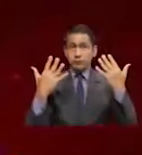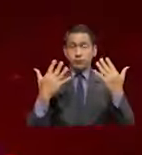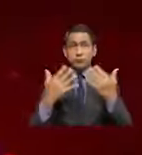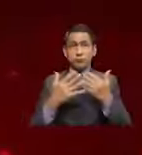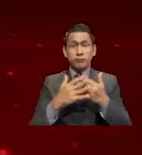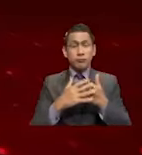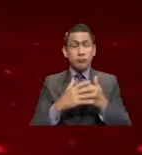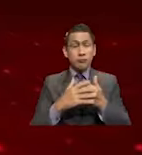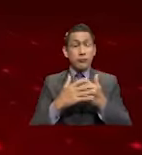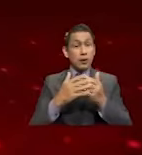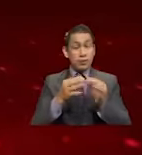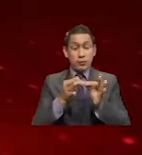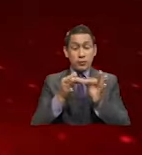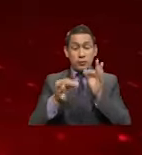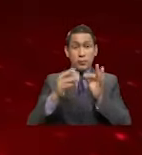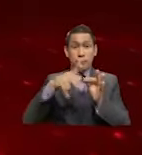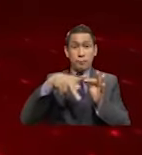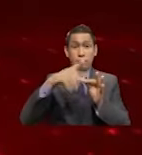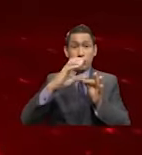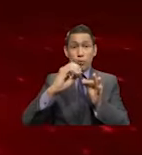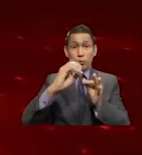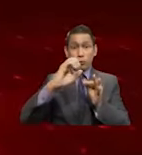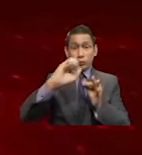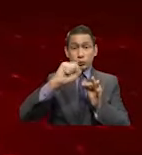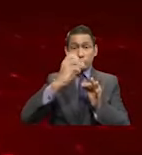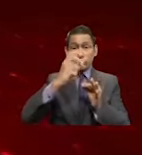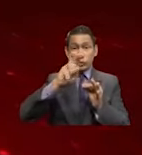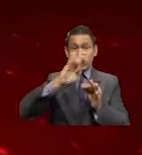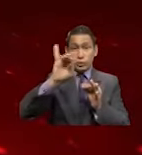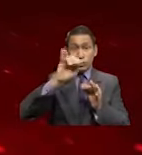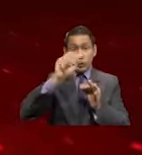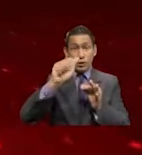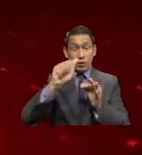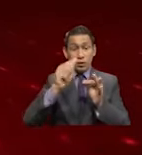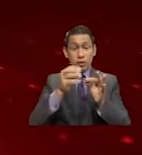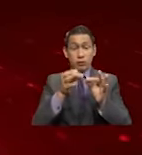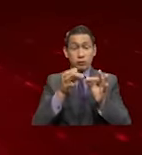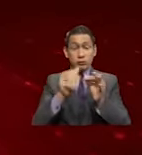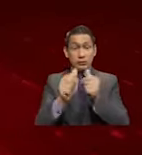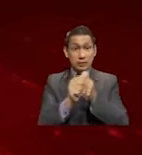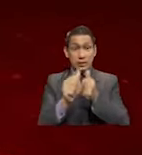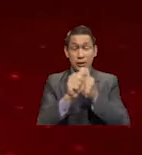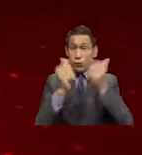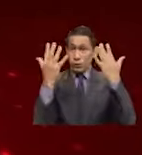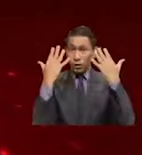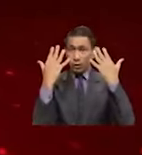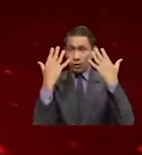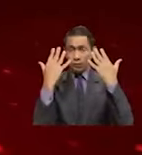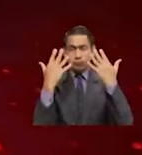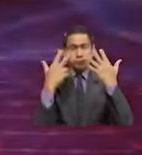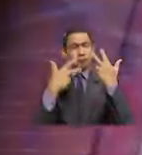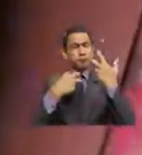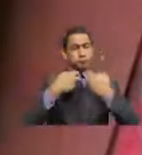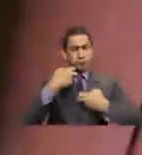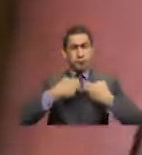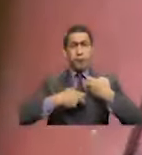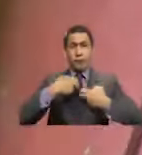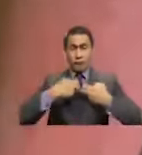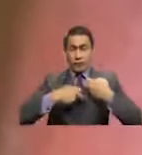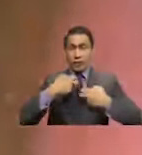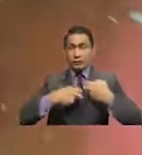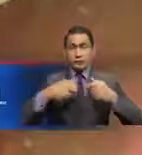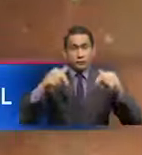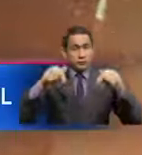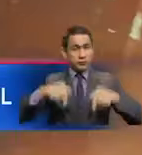es muy complicada y que se está trabajando para solucionar el problema. Este gran problema que surgió acá